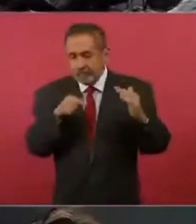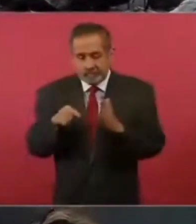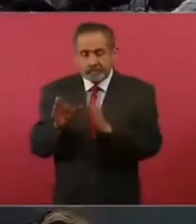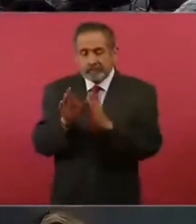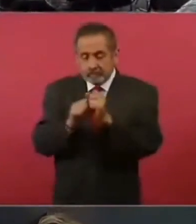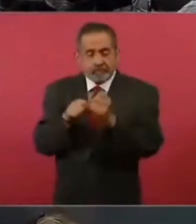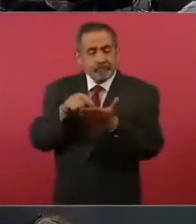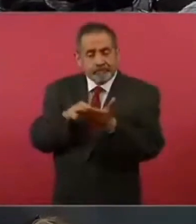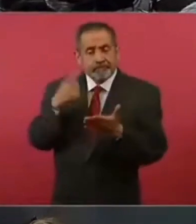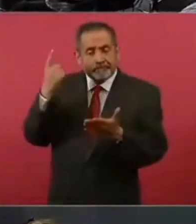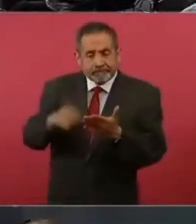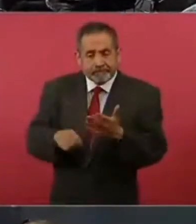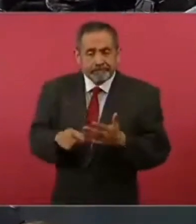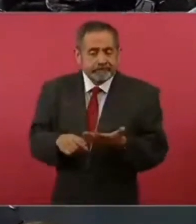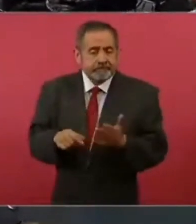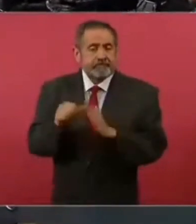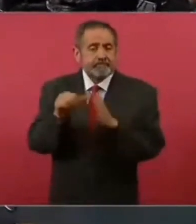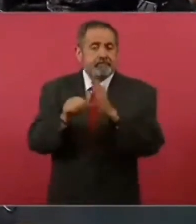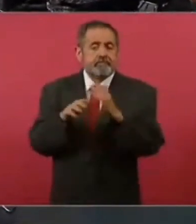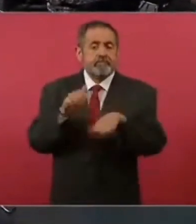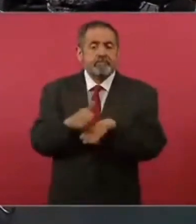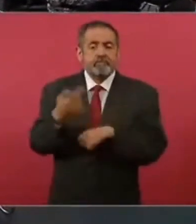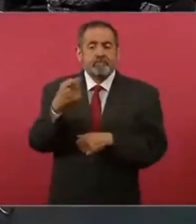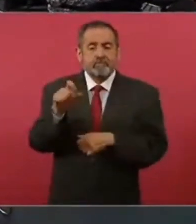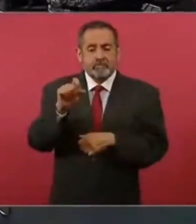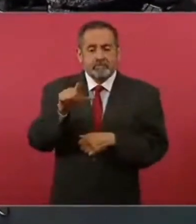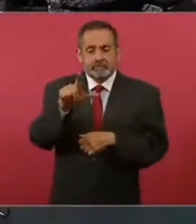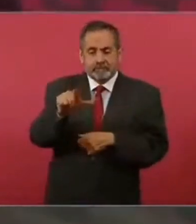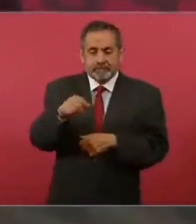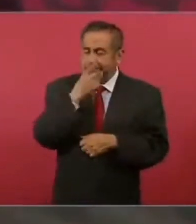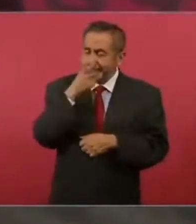la constitución en el artículo 127